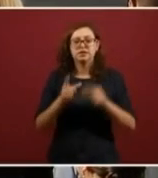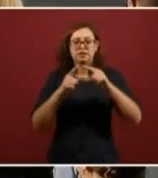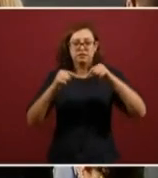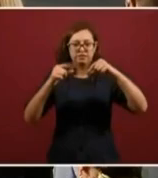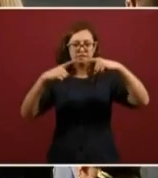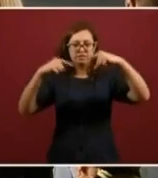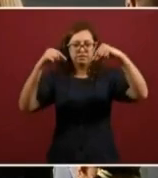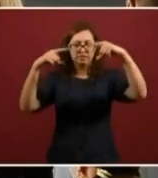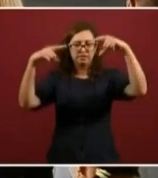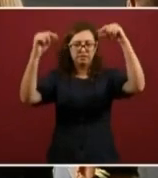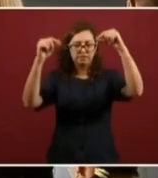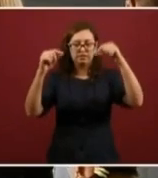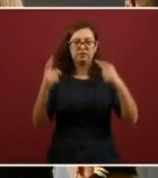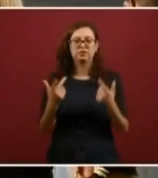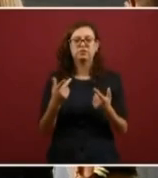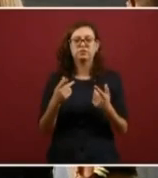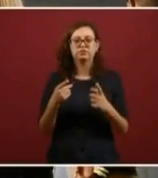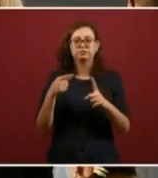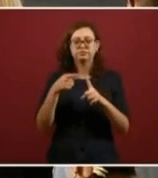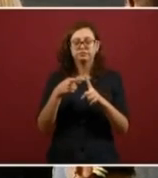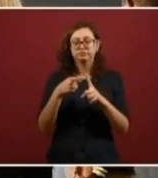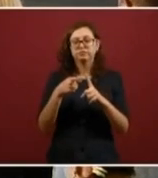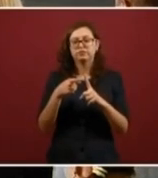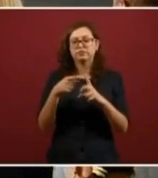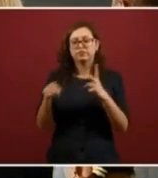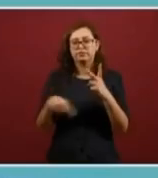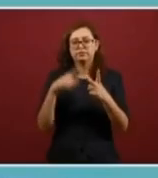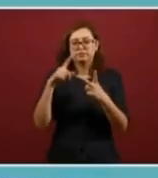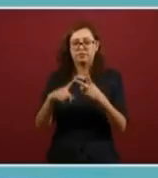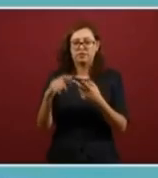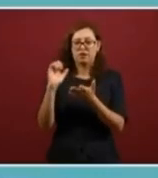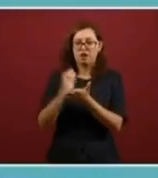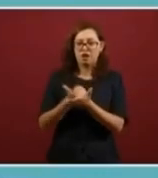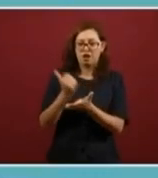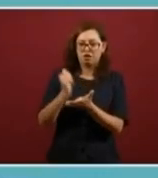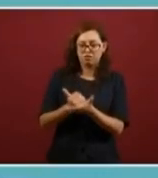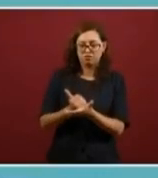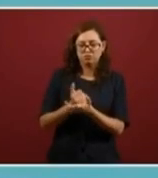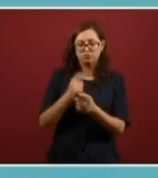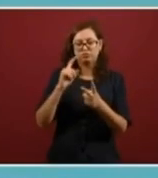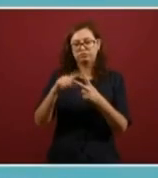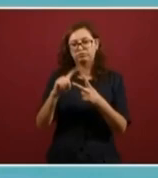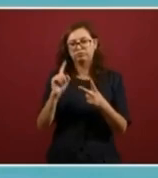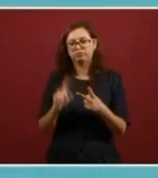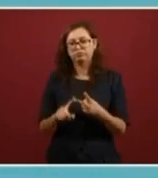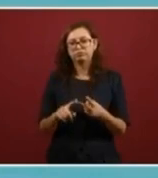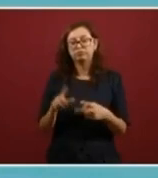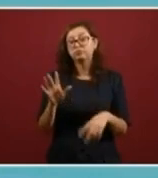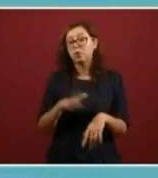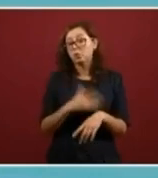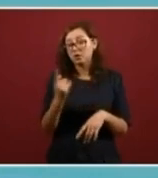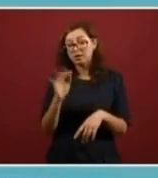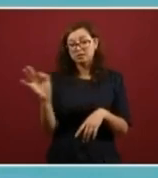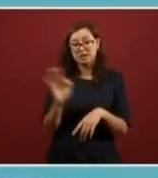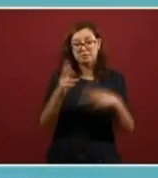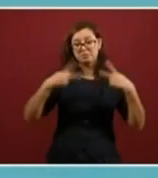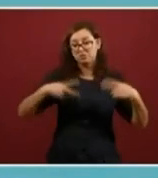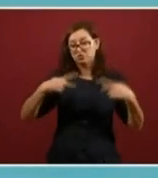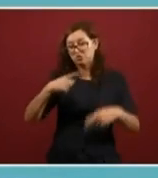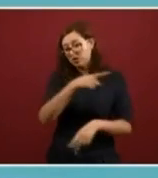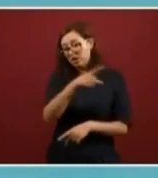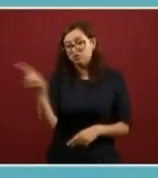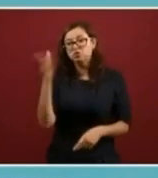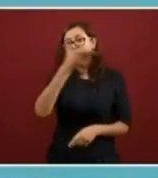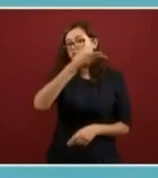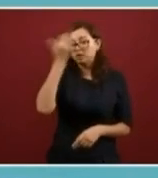eso tiene aquí una rayita verde, y al arroz, porque mucha gente no lo sabe, pero